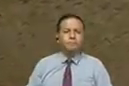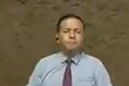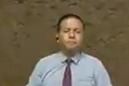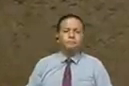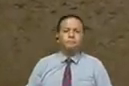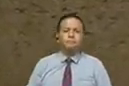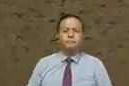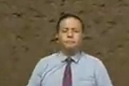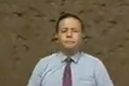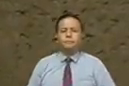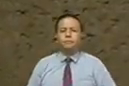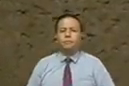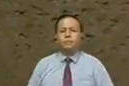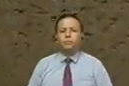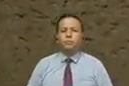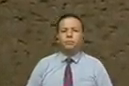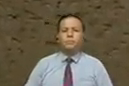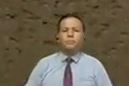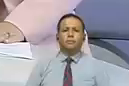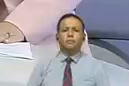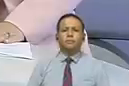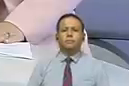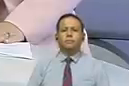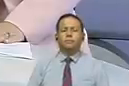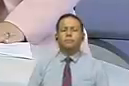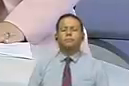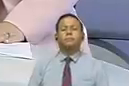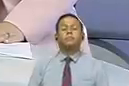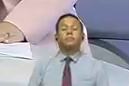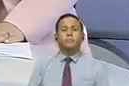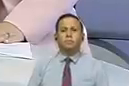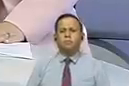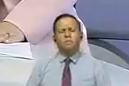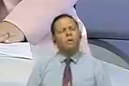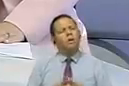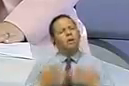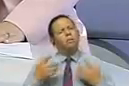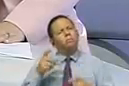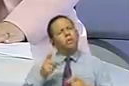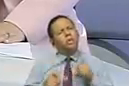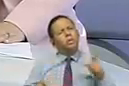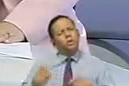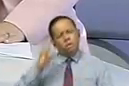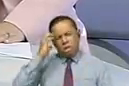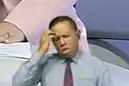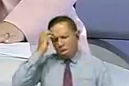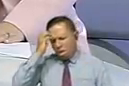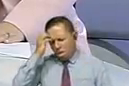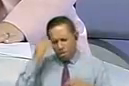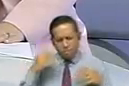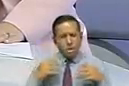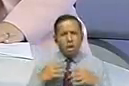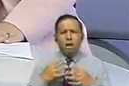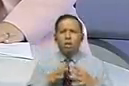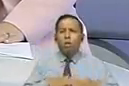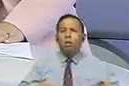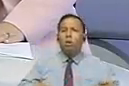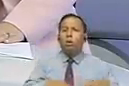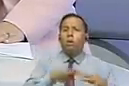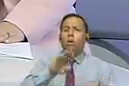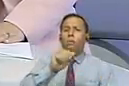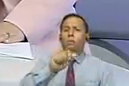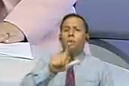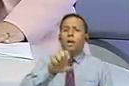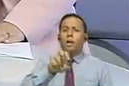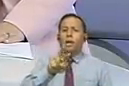Informó José Morales. Hay incertidumbre y temor en los habitantes de la cooperativa Valerio Estacio, donde el